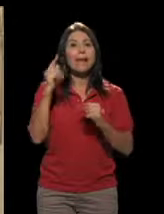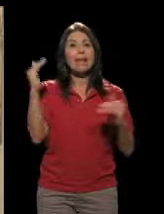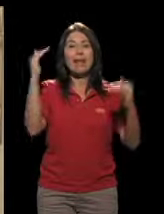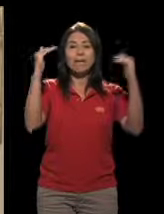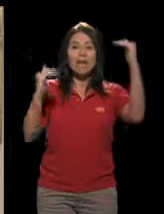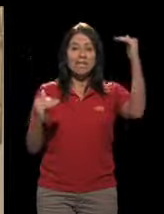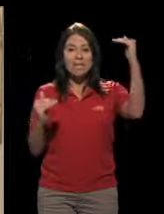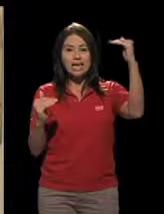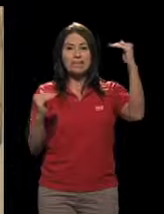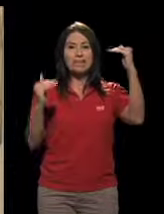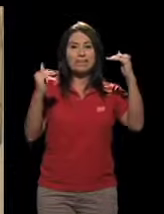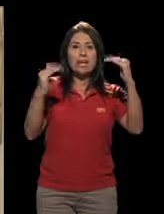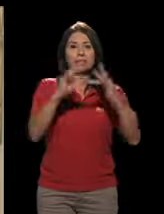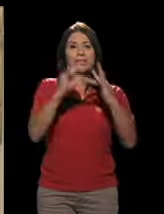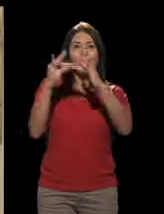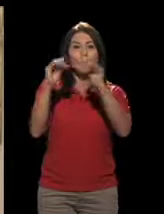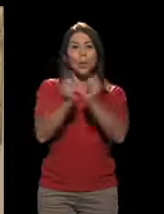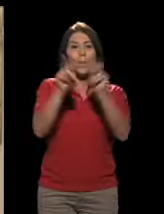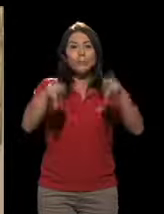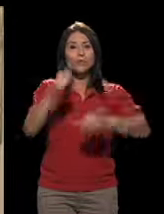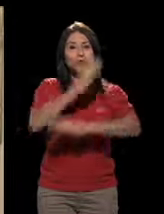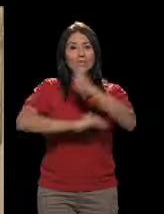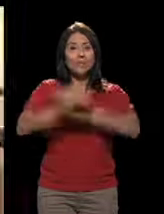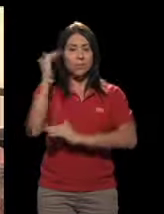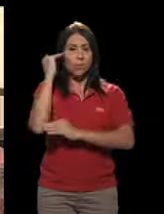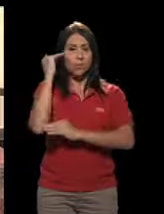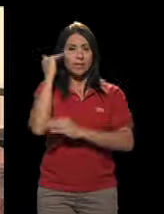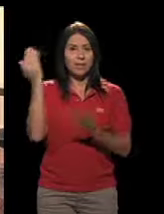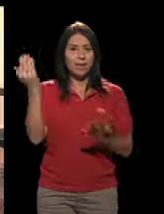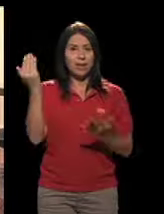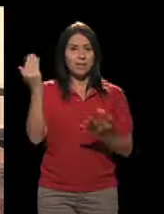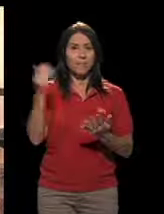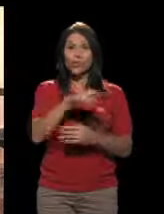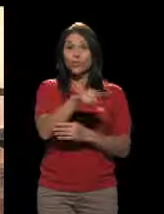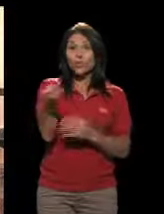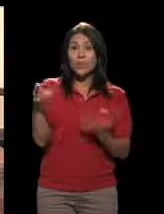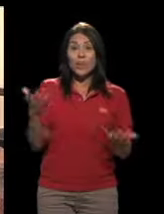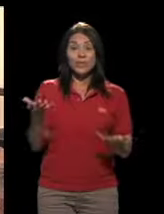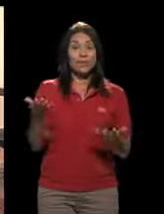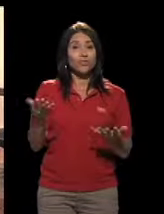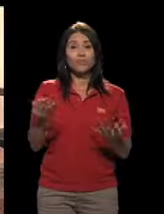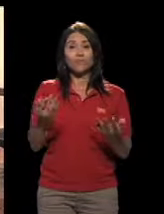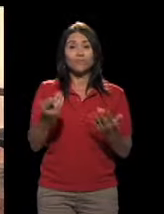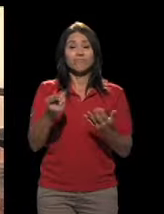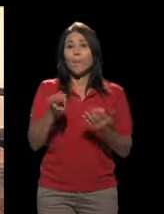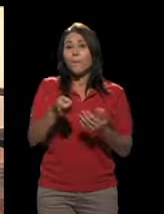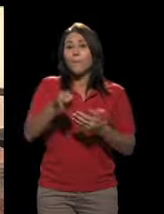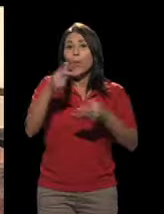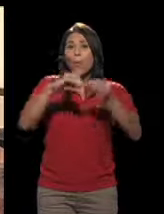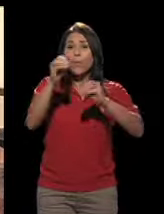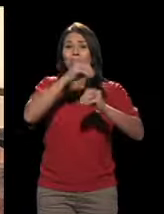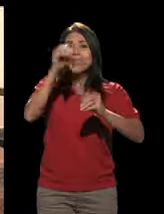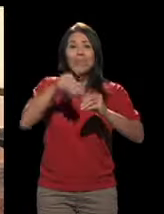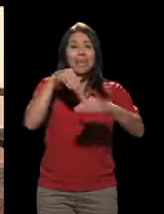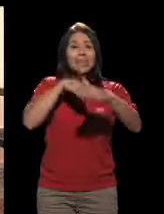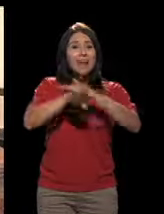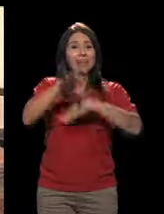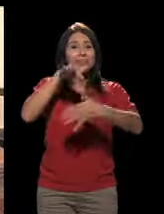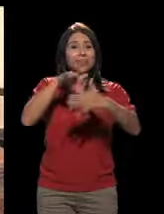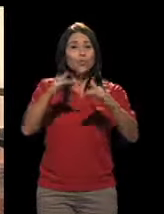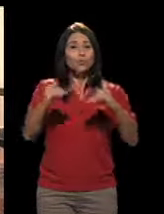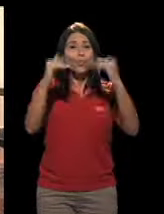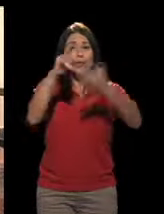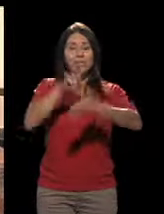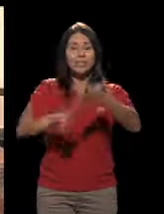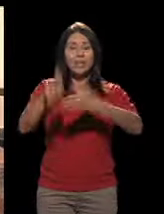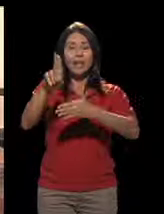brecha, especialmente en personas con discapacidad cognitiva, ¿verdad? Donde los niveles de ingreso a sistemas universitarios, ¿verdad? Son muy